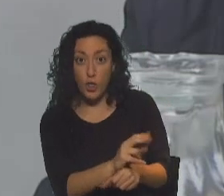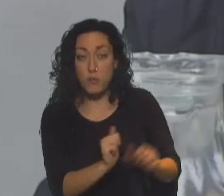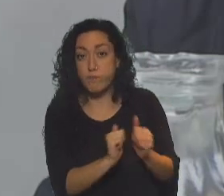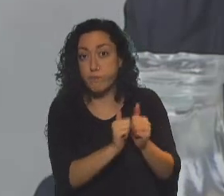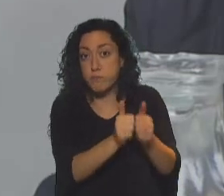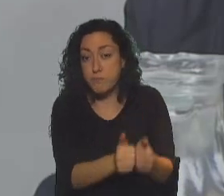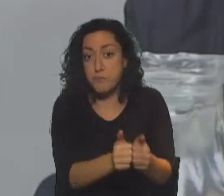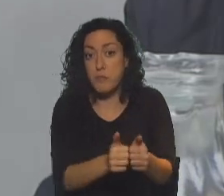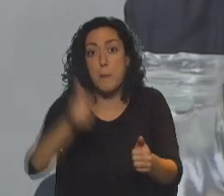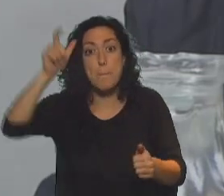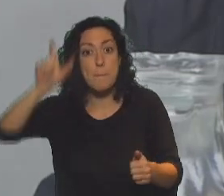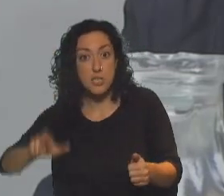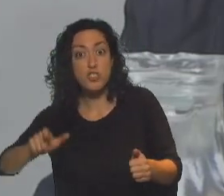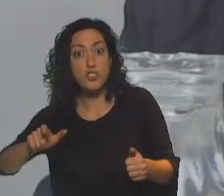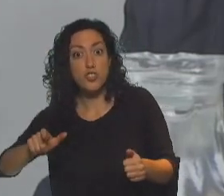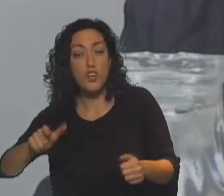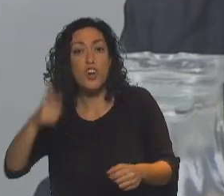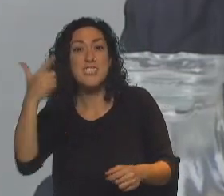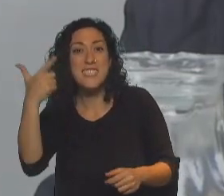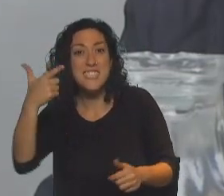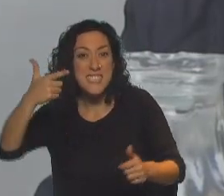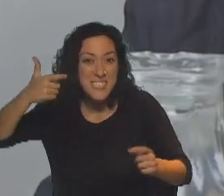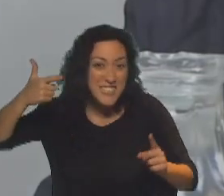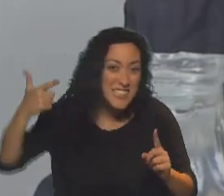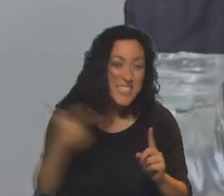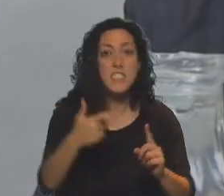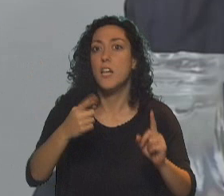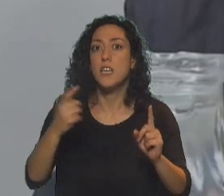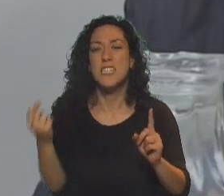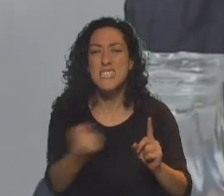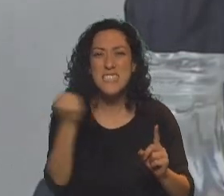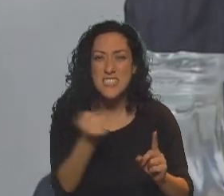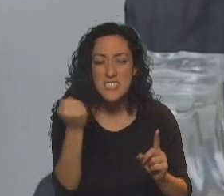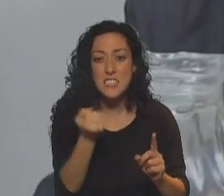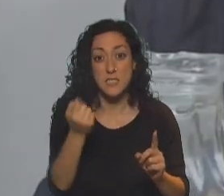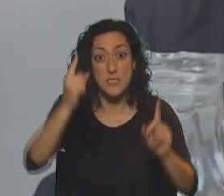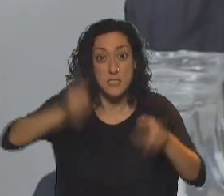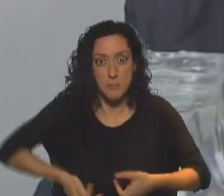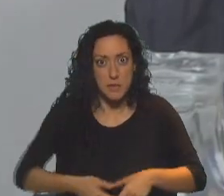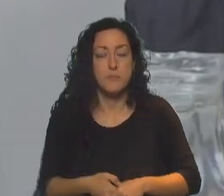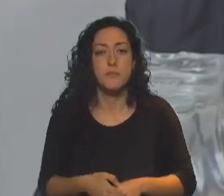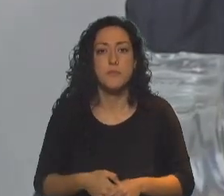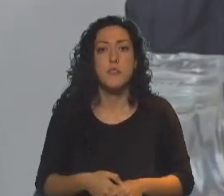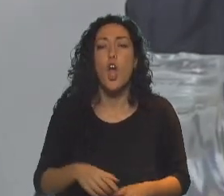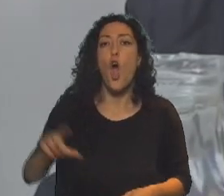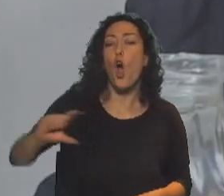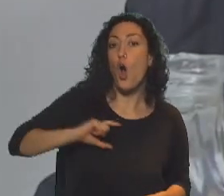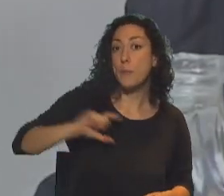una persona atentó contra su vida con 5 balazos. Hirió al